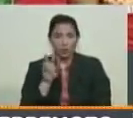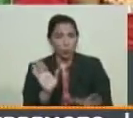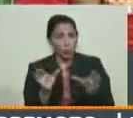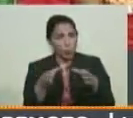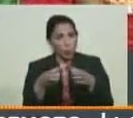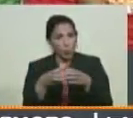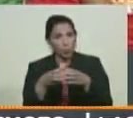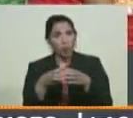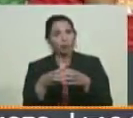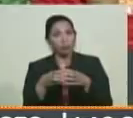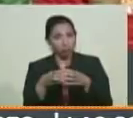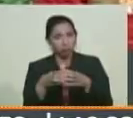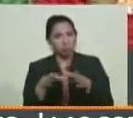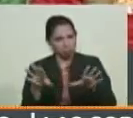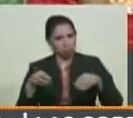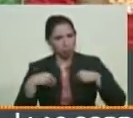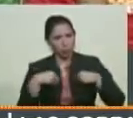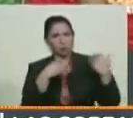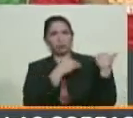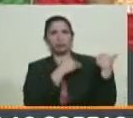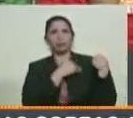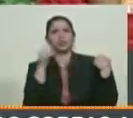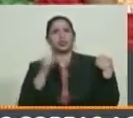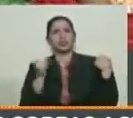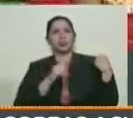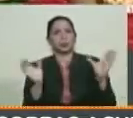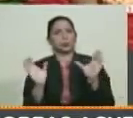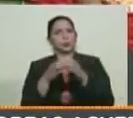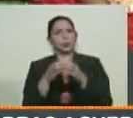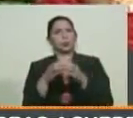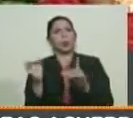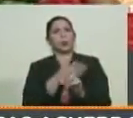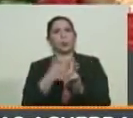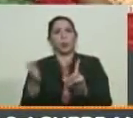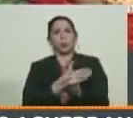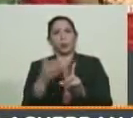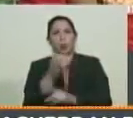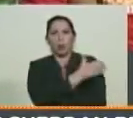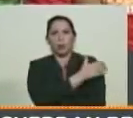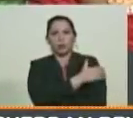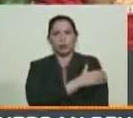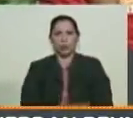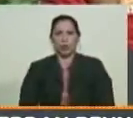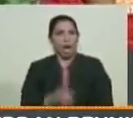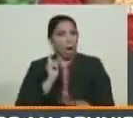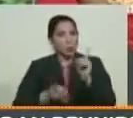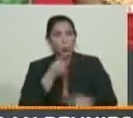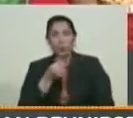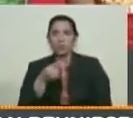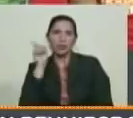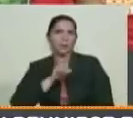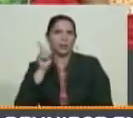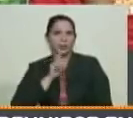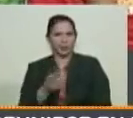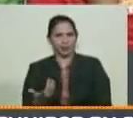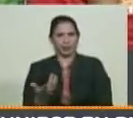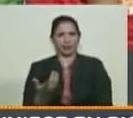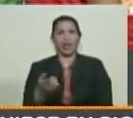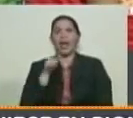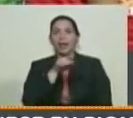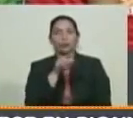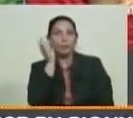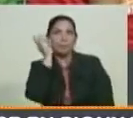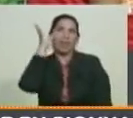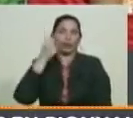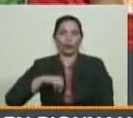la violencia de los sectores opositores, algunos de ellos dicen que es mentira, que es un montaje nuestro.